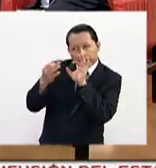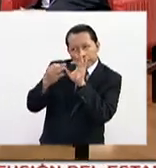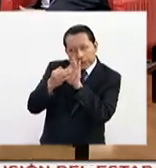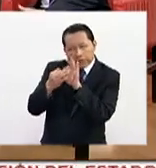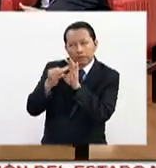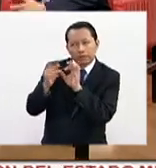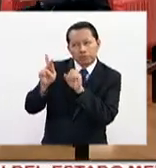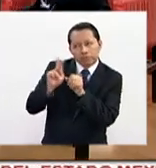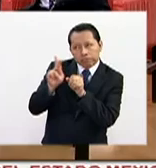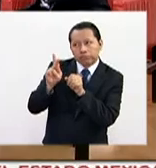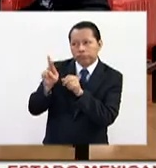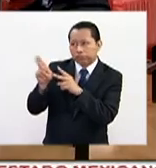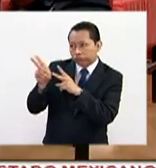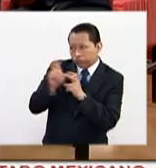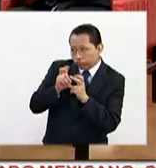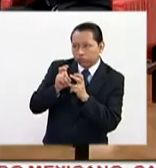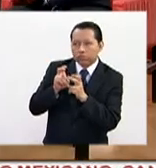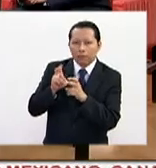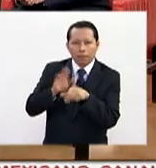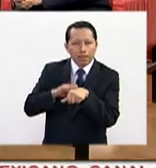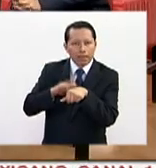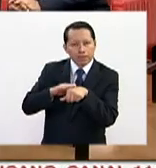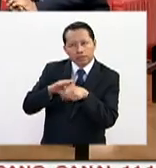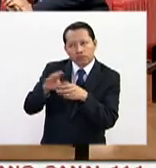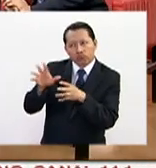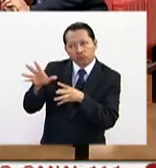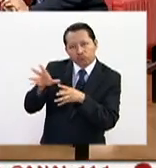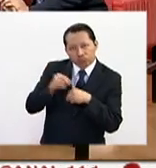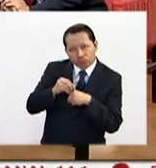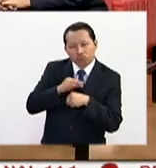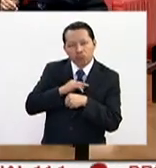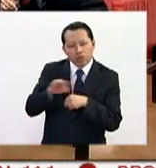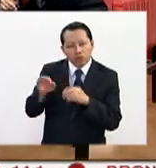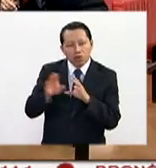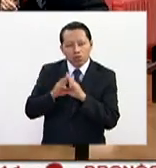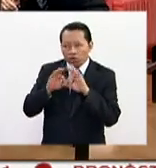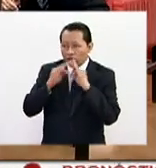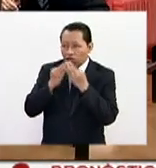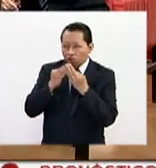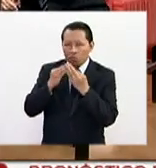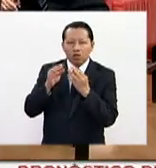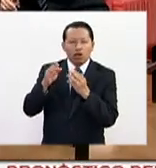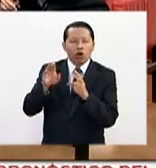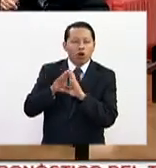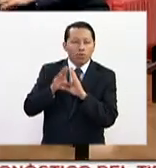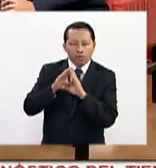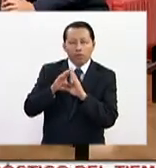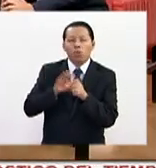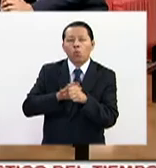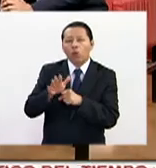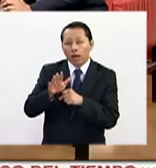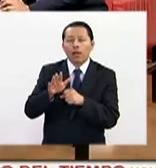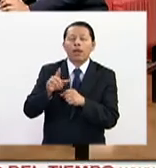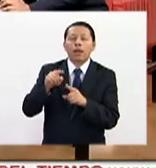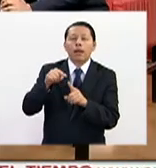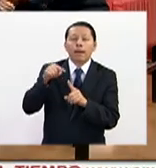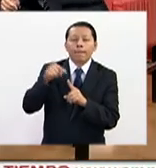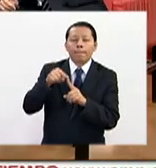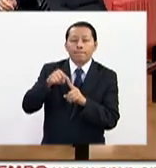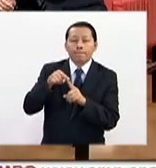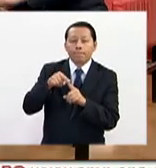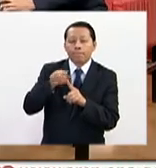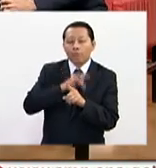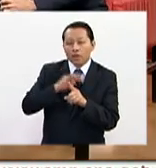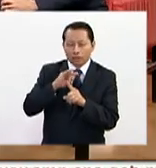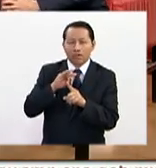similitudes y forma, por supuesto, de ver las cosas políticamente hablando, con China o con la Unión Soviética?